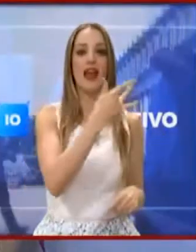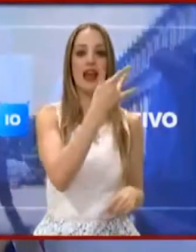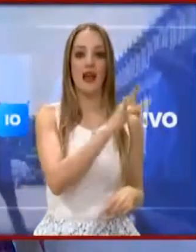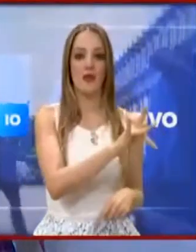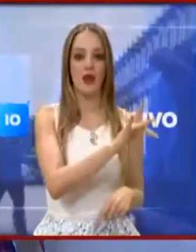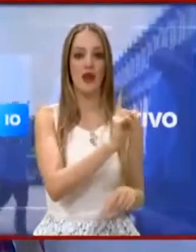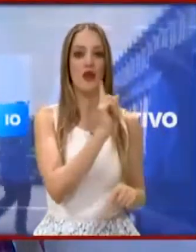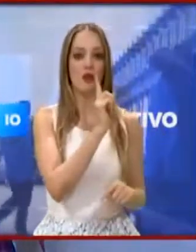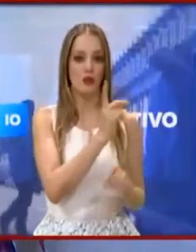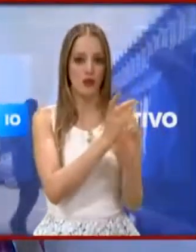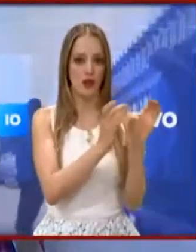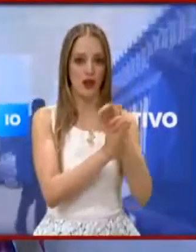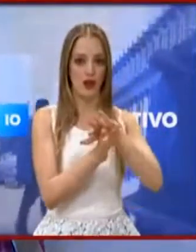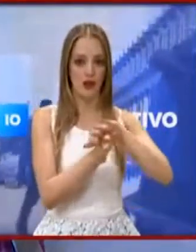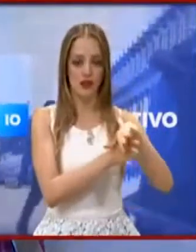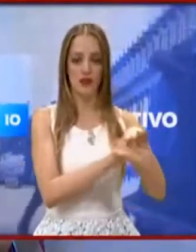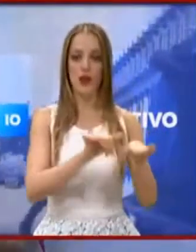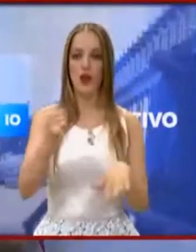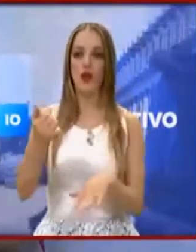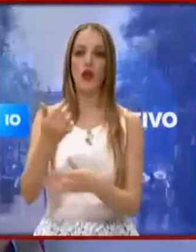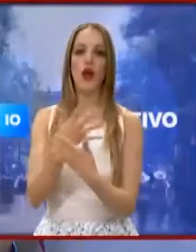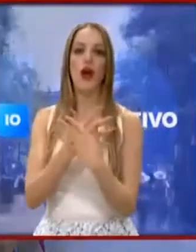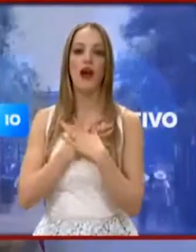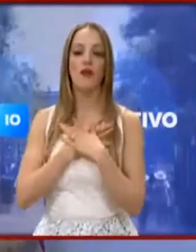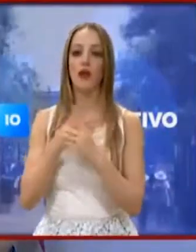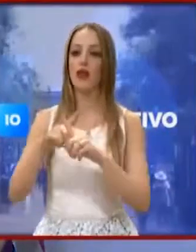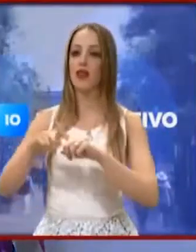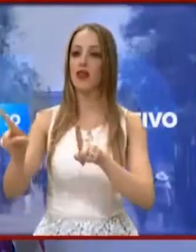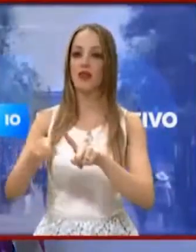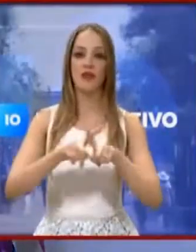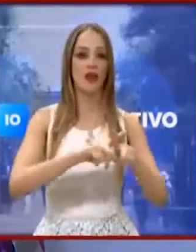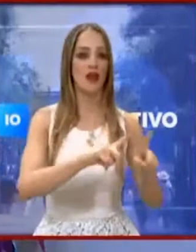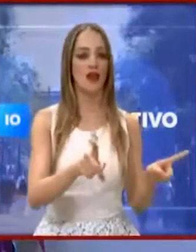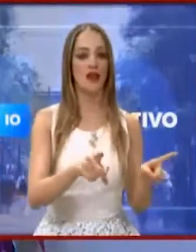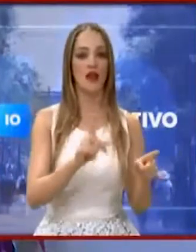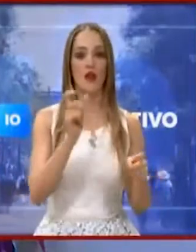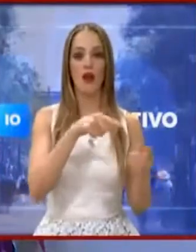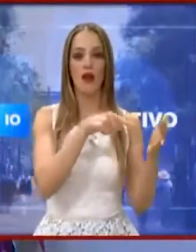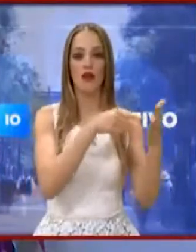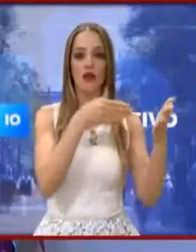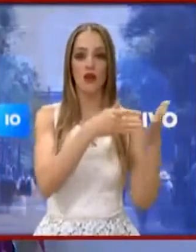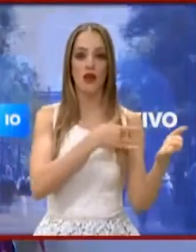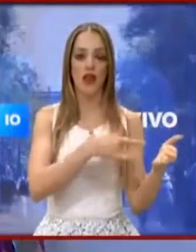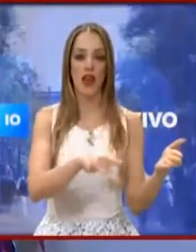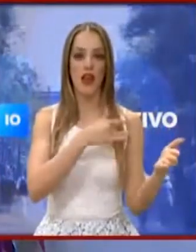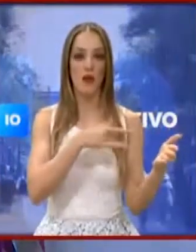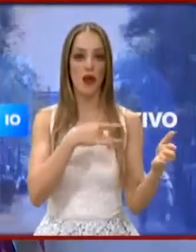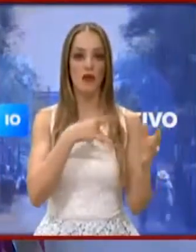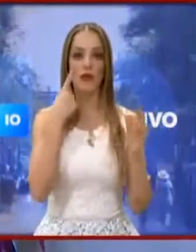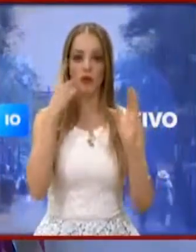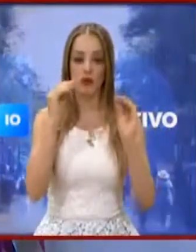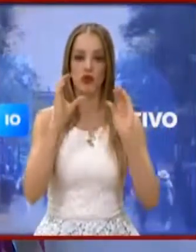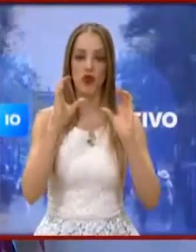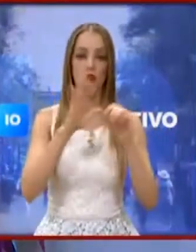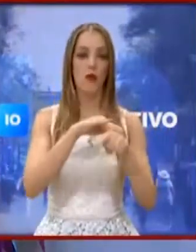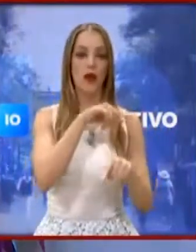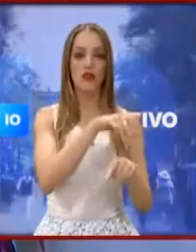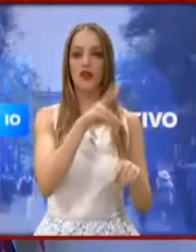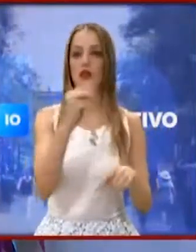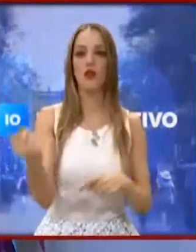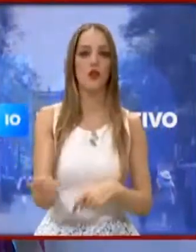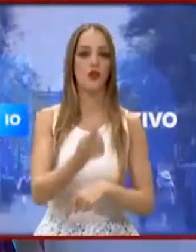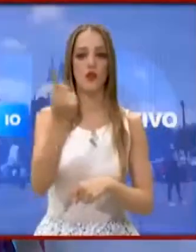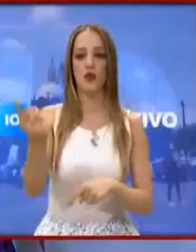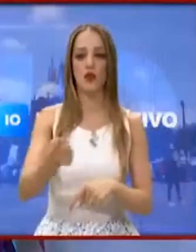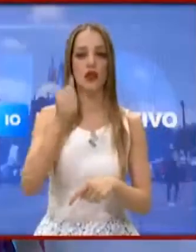enamoramiento. No te hagas tan adicto al enamoramiento, porque entonces pocas veces vas a poder realmente establecer relaciones a largo plazo y